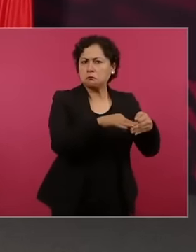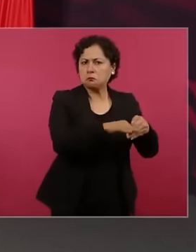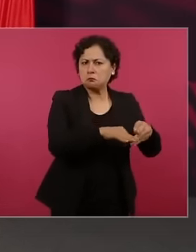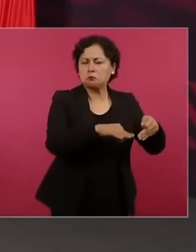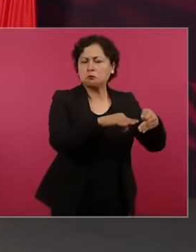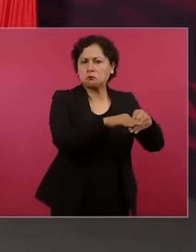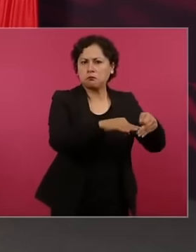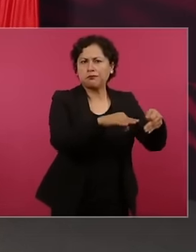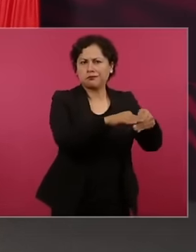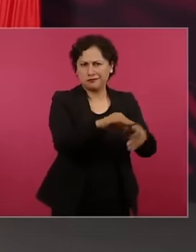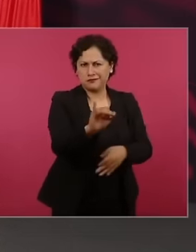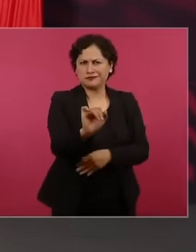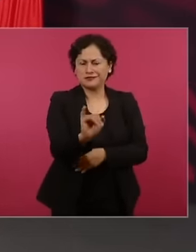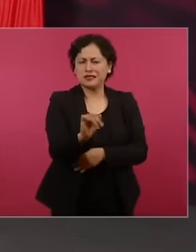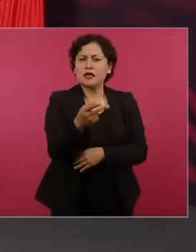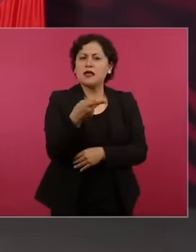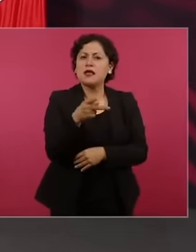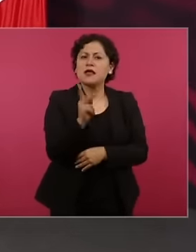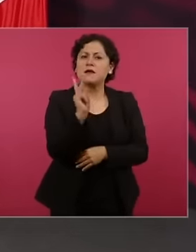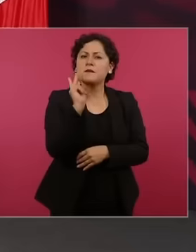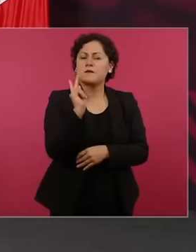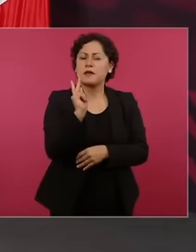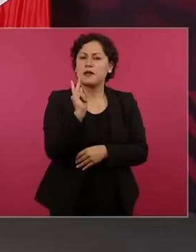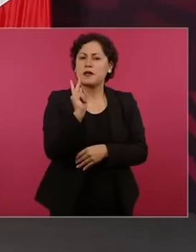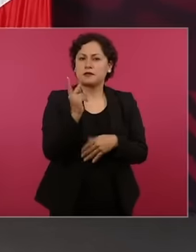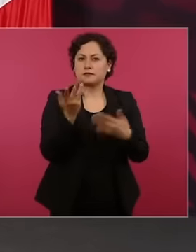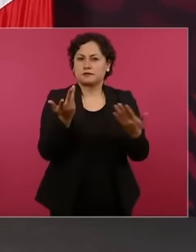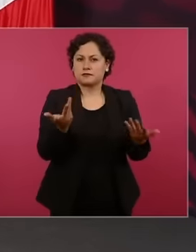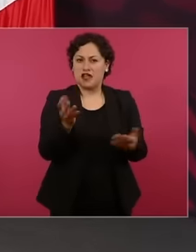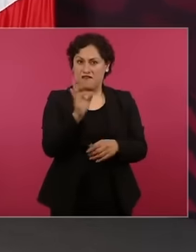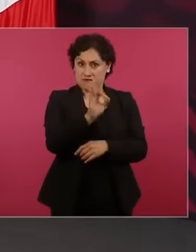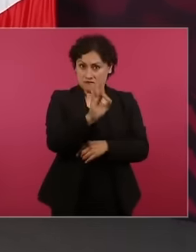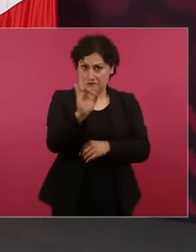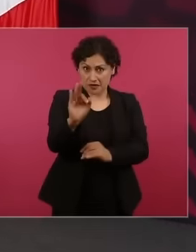todavía no hay ninguna fecha